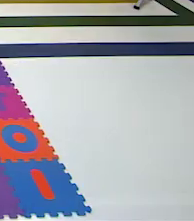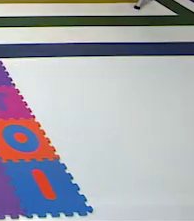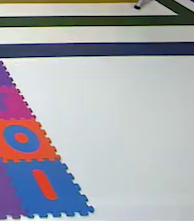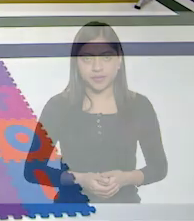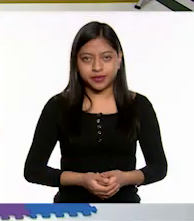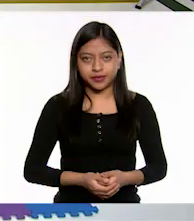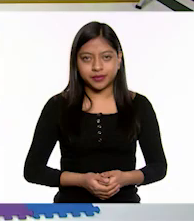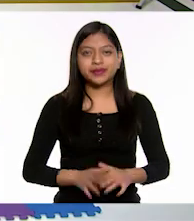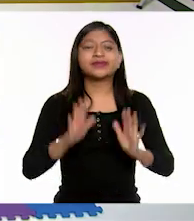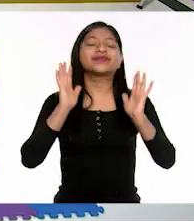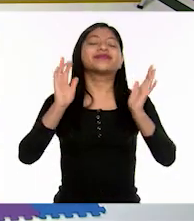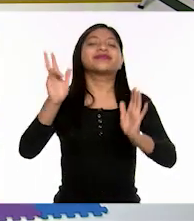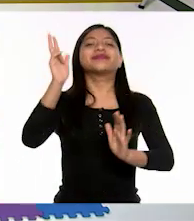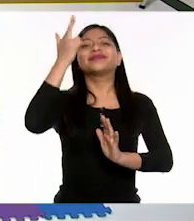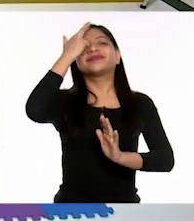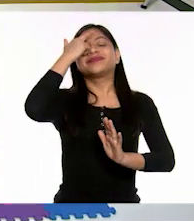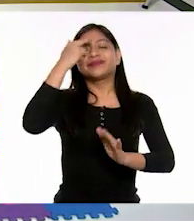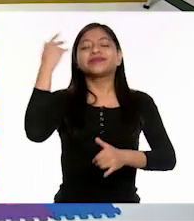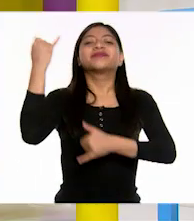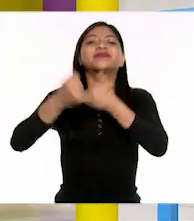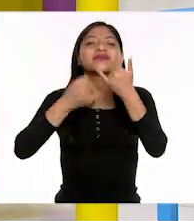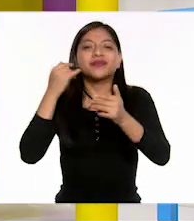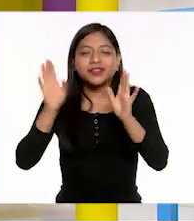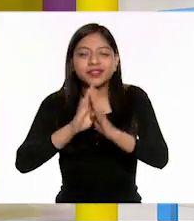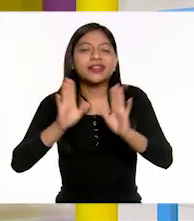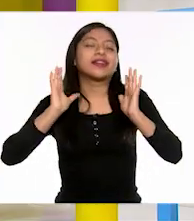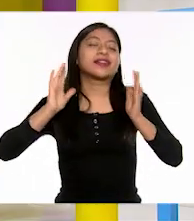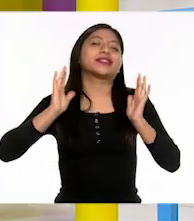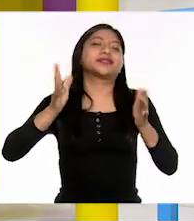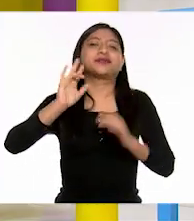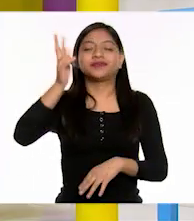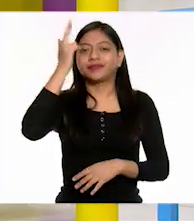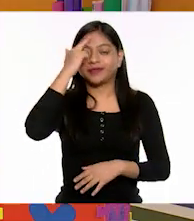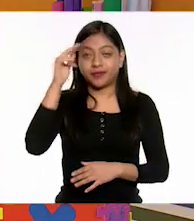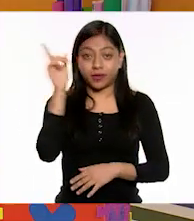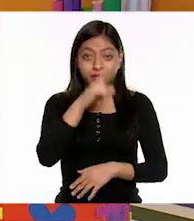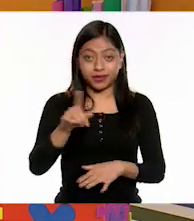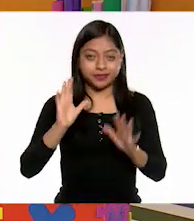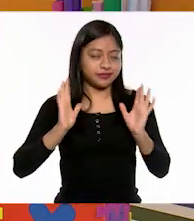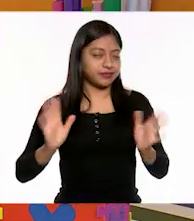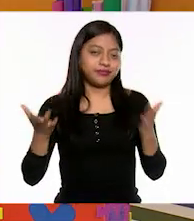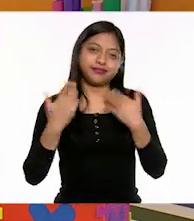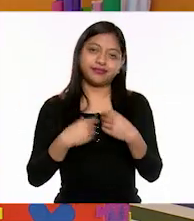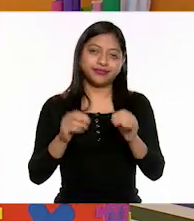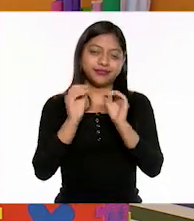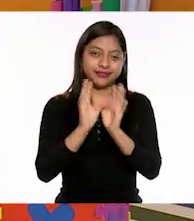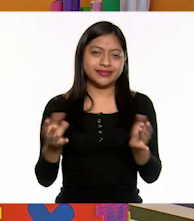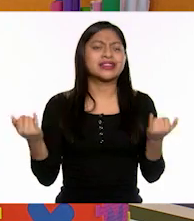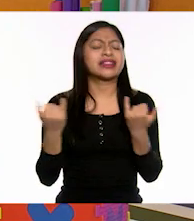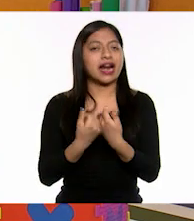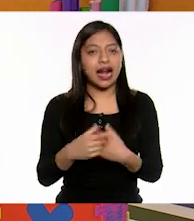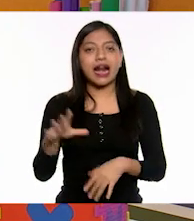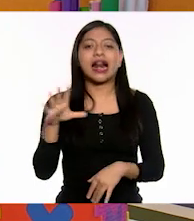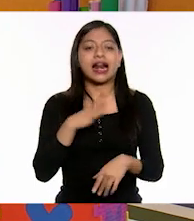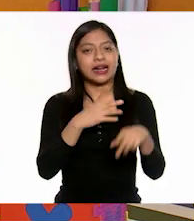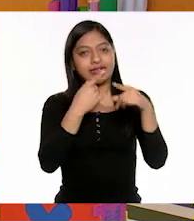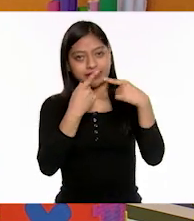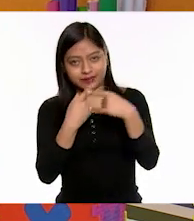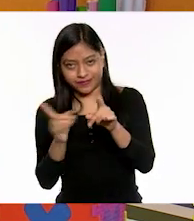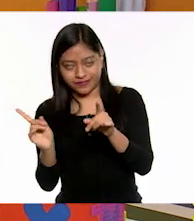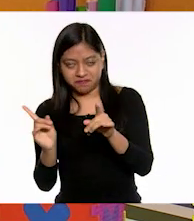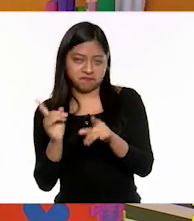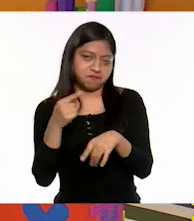ya me acordé aún así como se juega ya está más que claro y hay sus variantes eric fíjate que